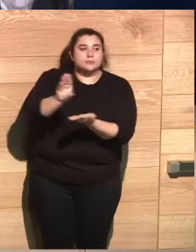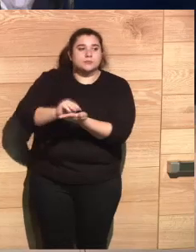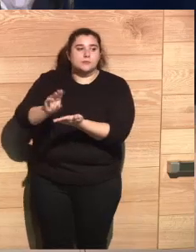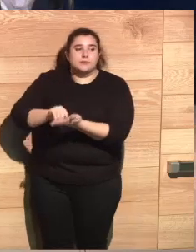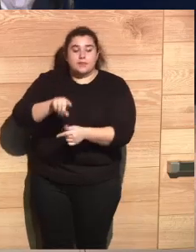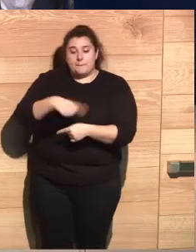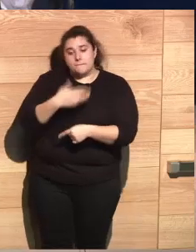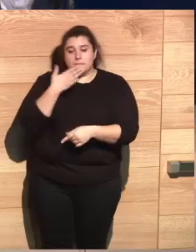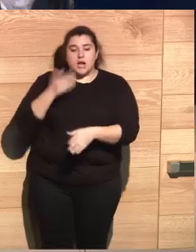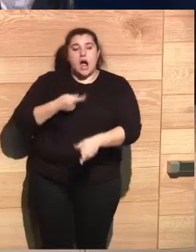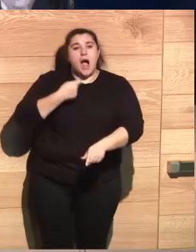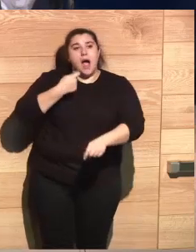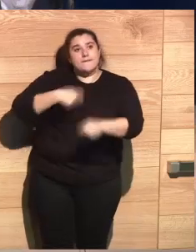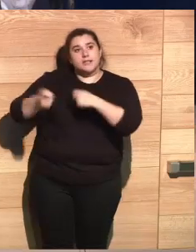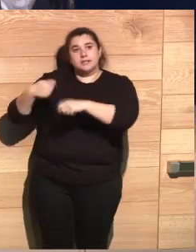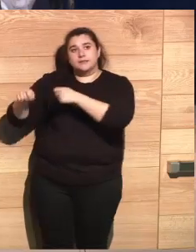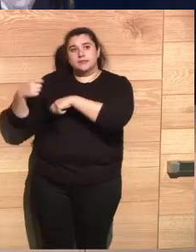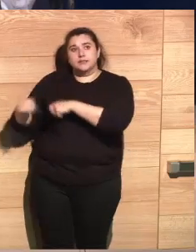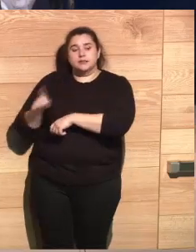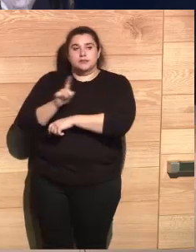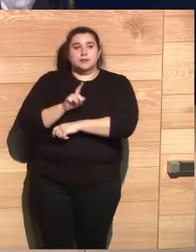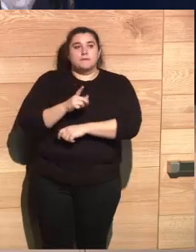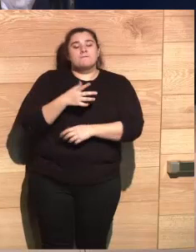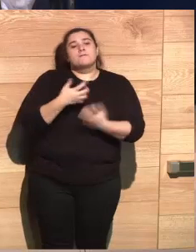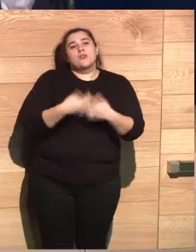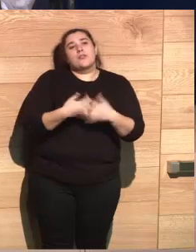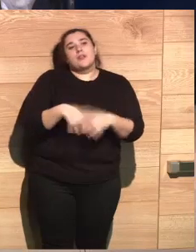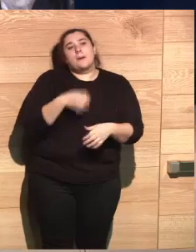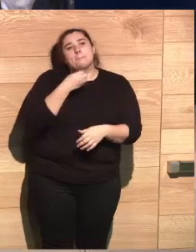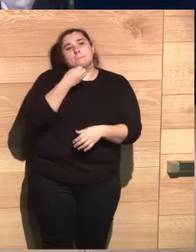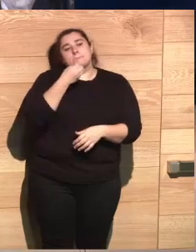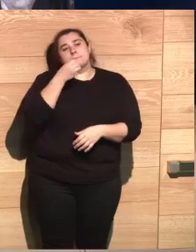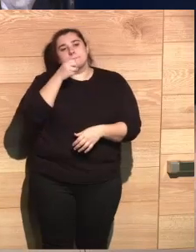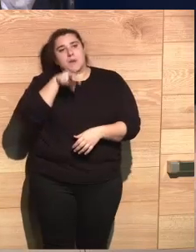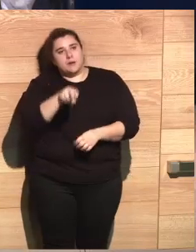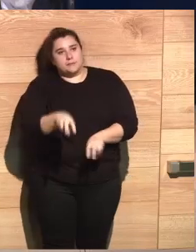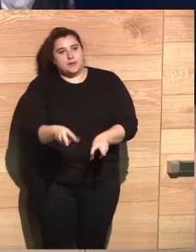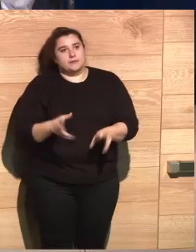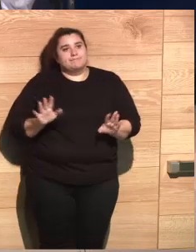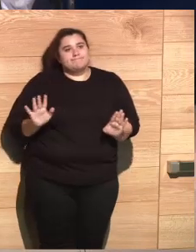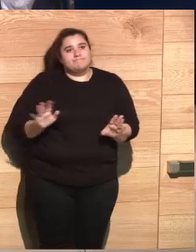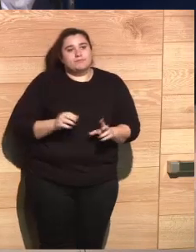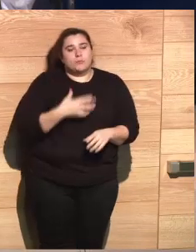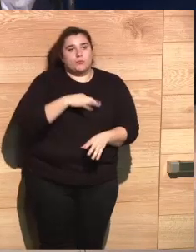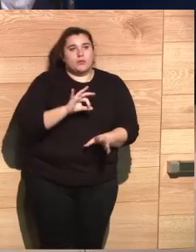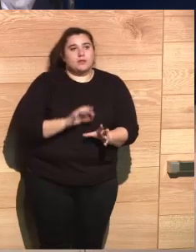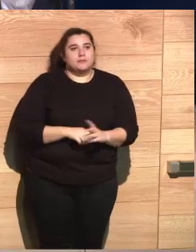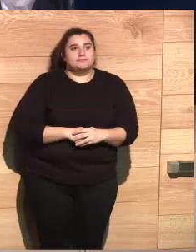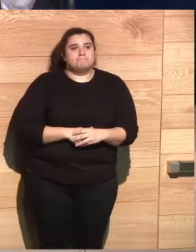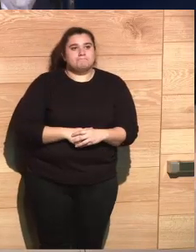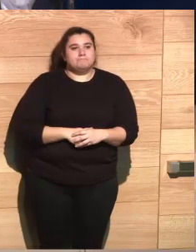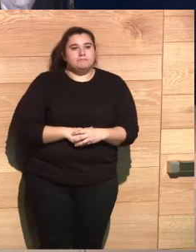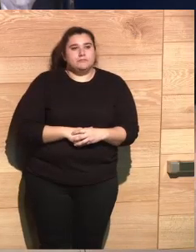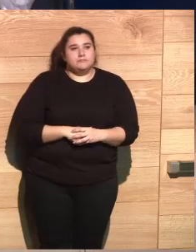creemos. Todos lo hacemos, todos extraemos datos, pero quizás no funciona. Así